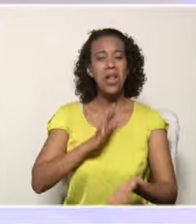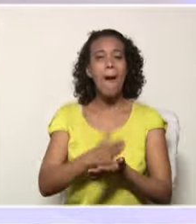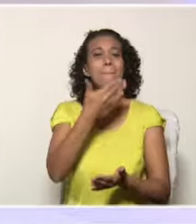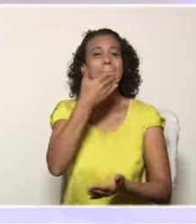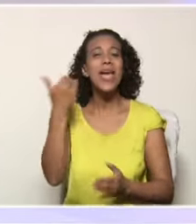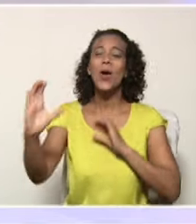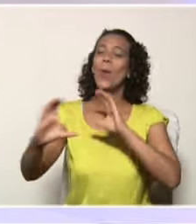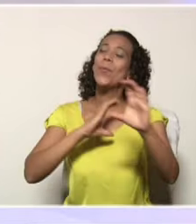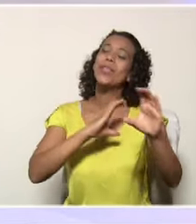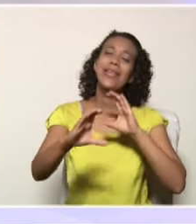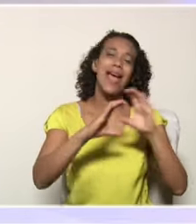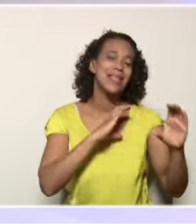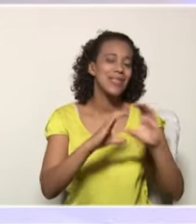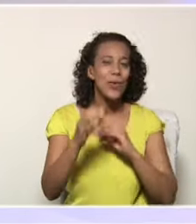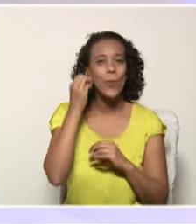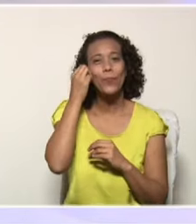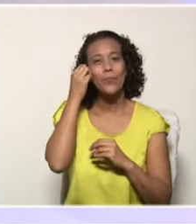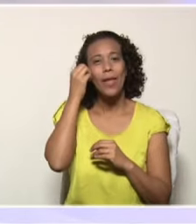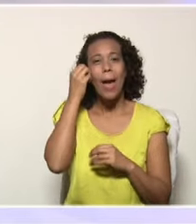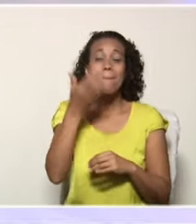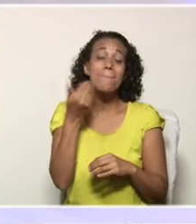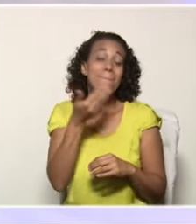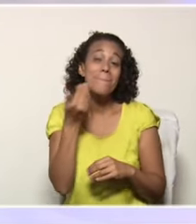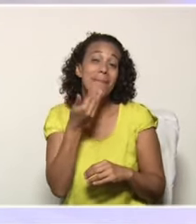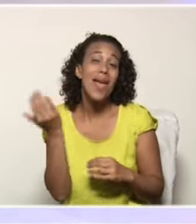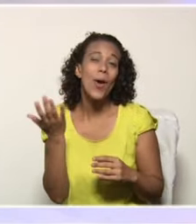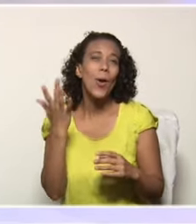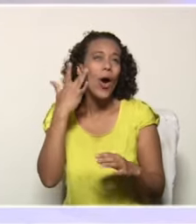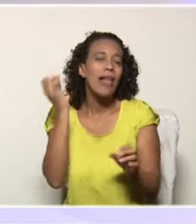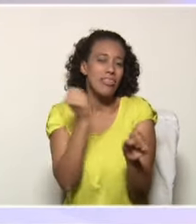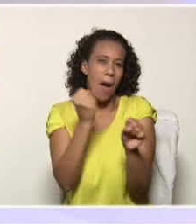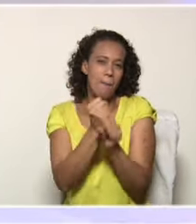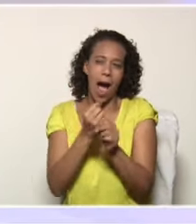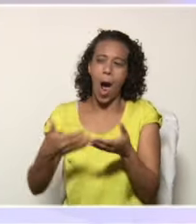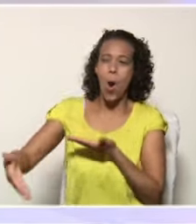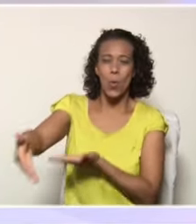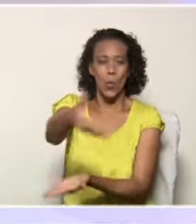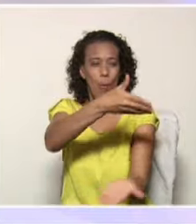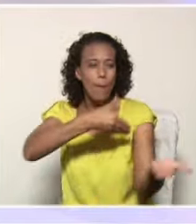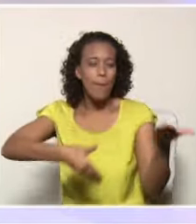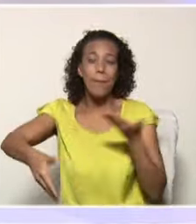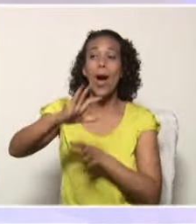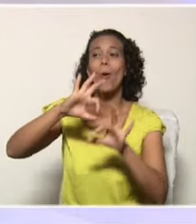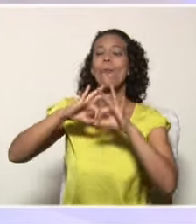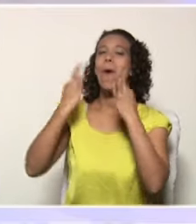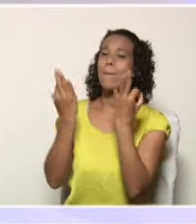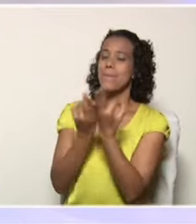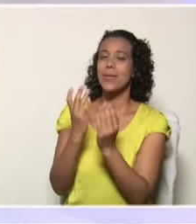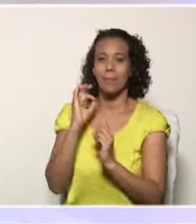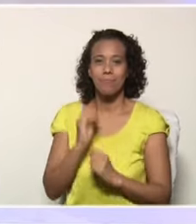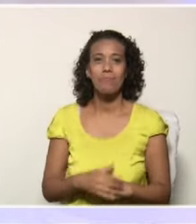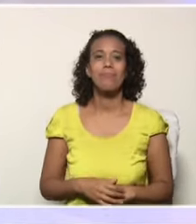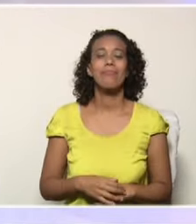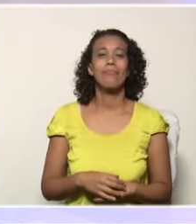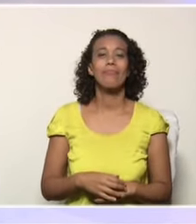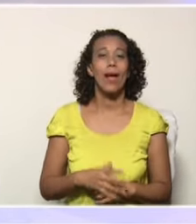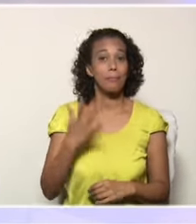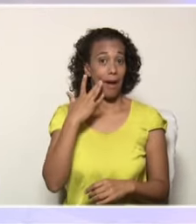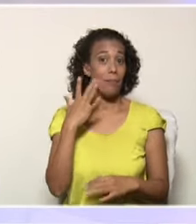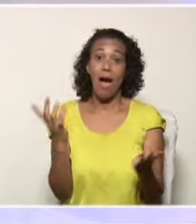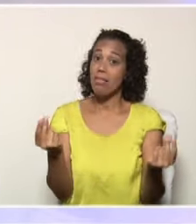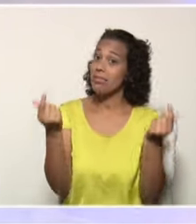la comunicación. Realizamos ese trabajo en equipo, como familia. Así que